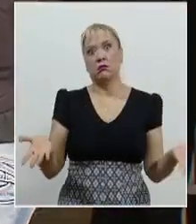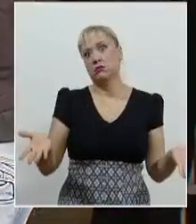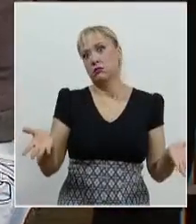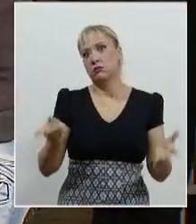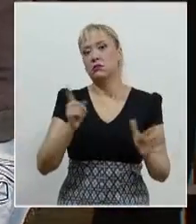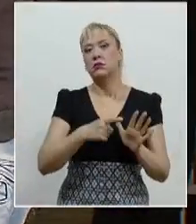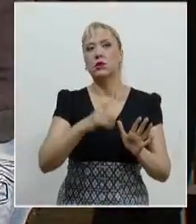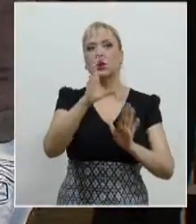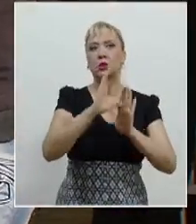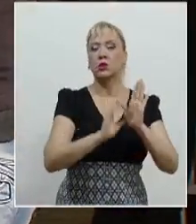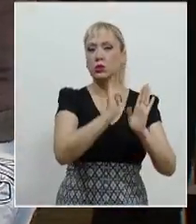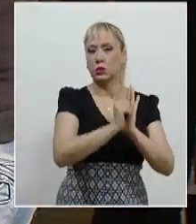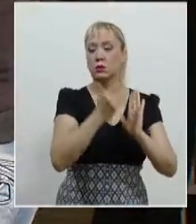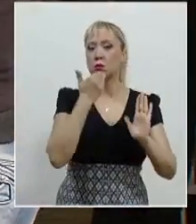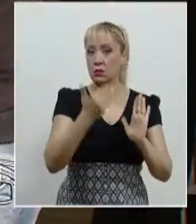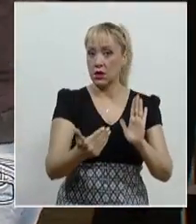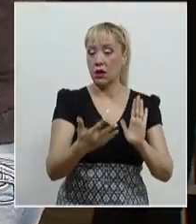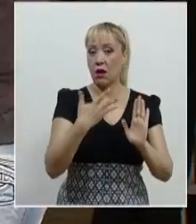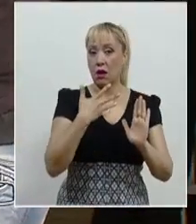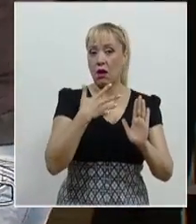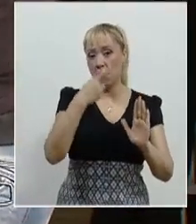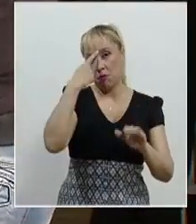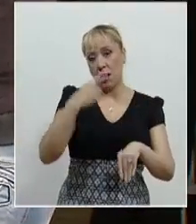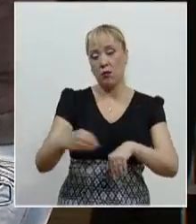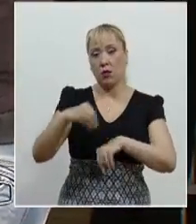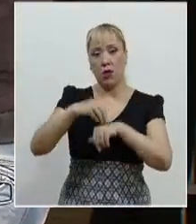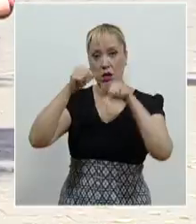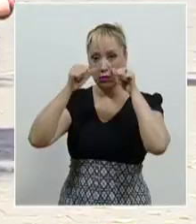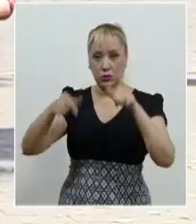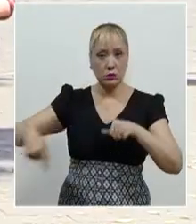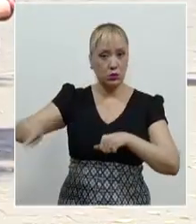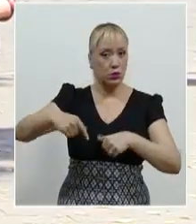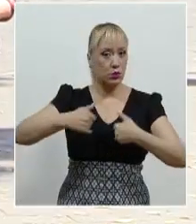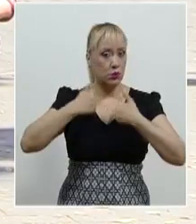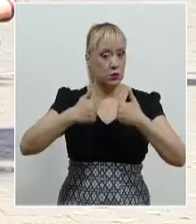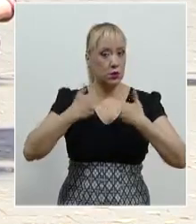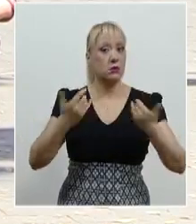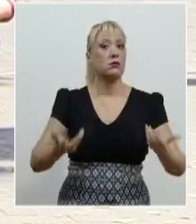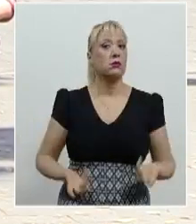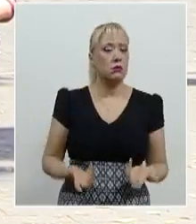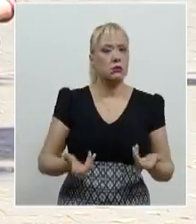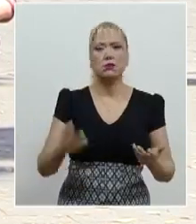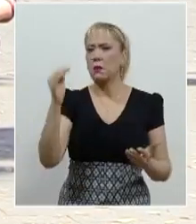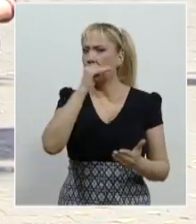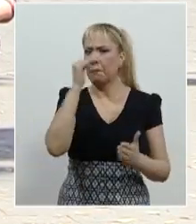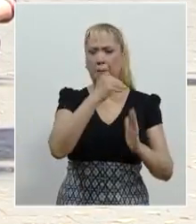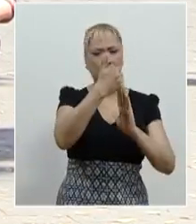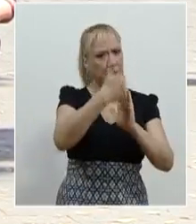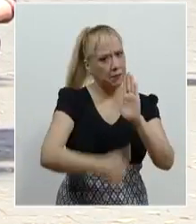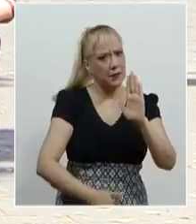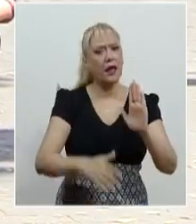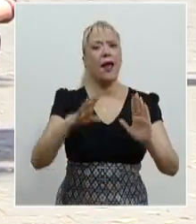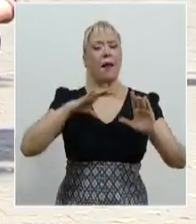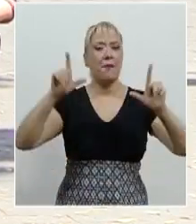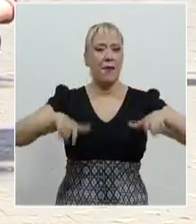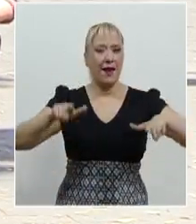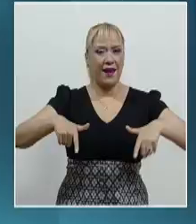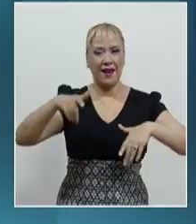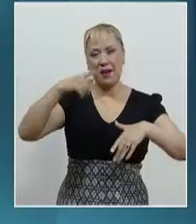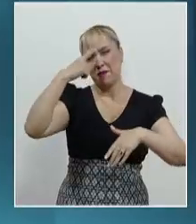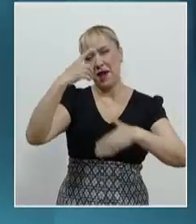de la medida aplicables a este sector de la población. Está disponible de manera gratuita en la página del Centro de